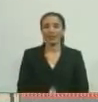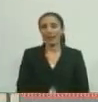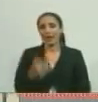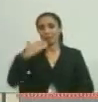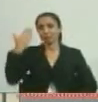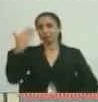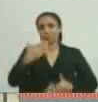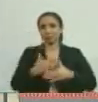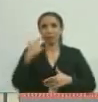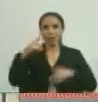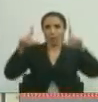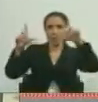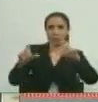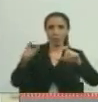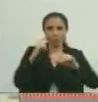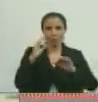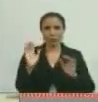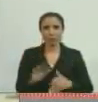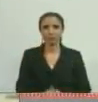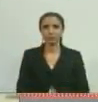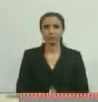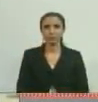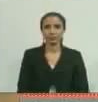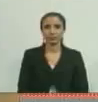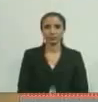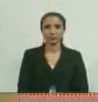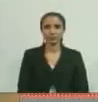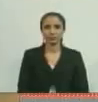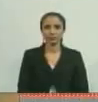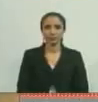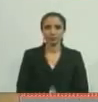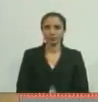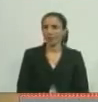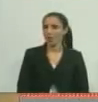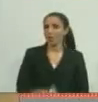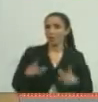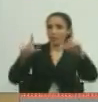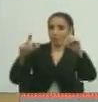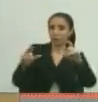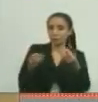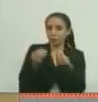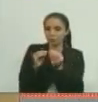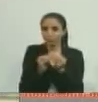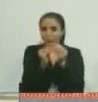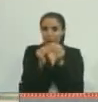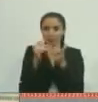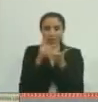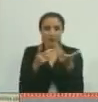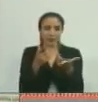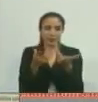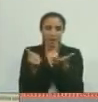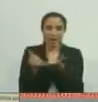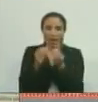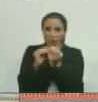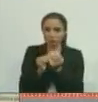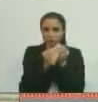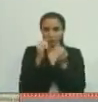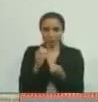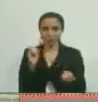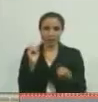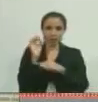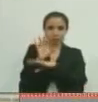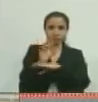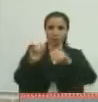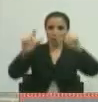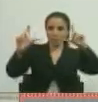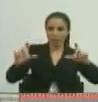esta otra foto, esta es una foto, ¿vale? Una foto bien hecha por un profesional para ponerla de